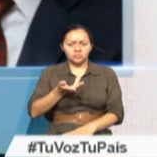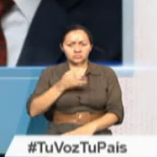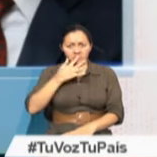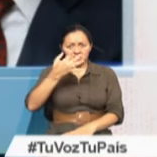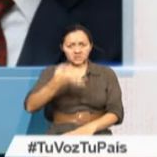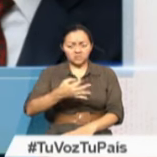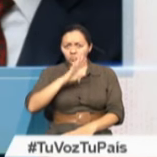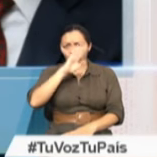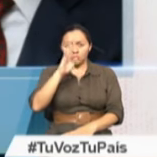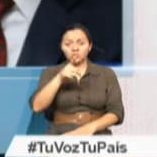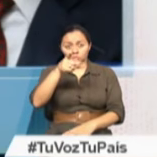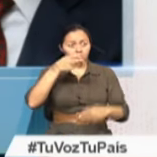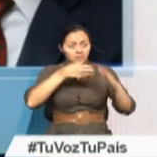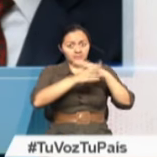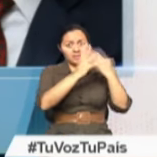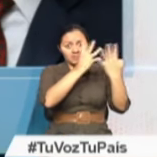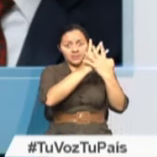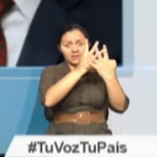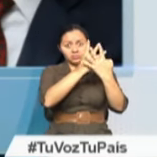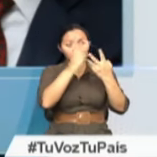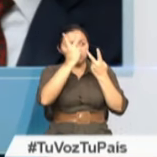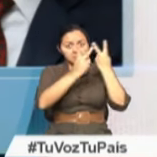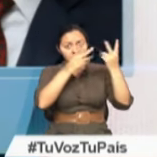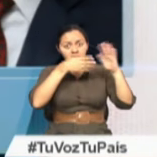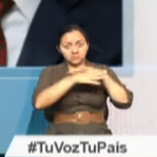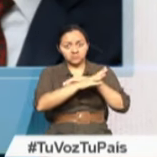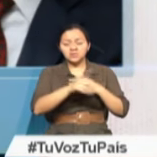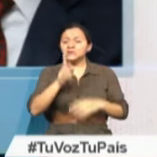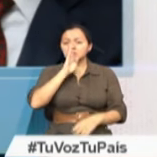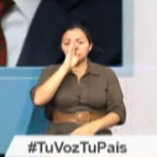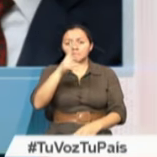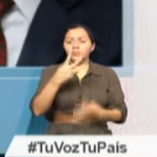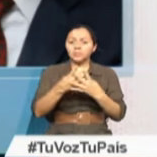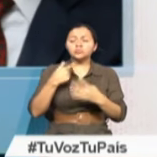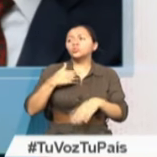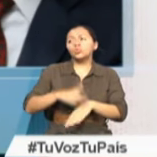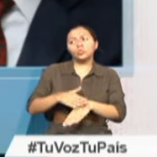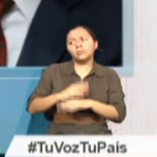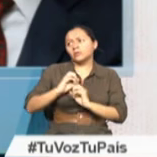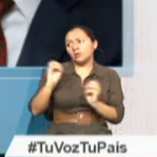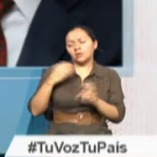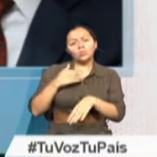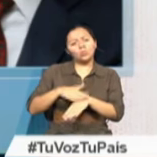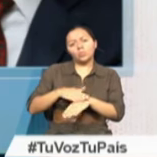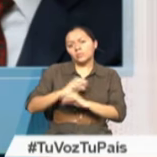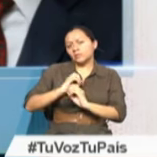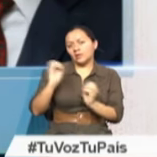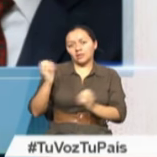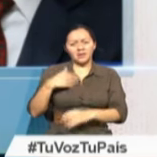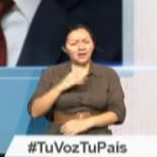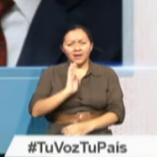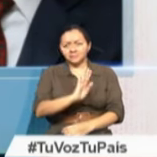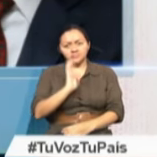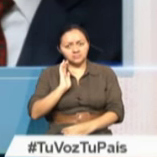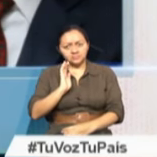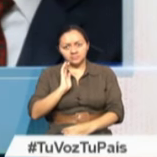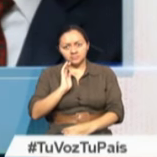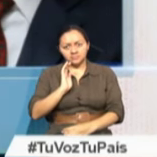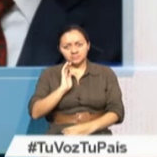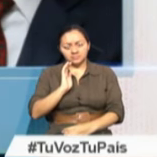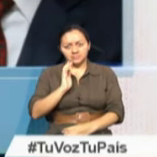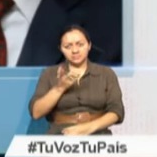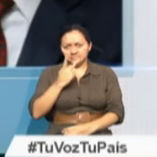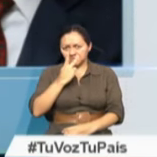no visiten ustedes un centro de rehabilitación penitenciaria y pregunten a ellos si son culpables. Nunca